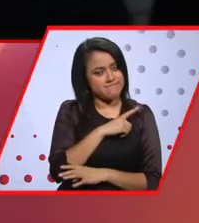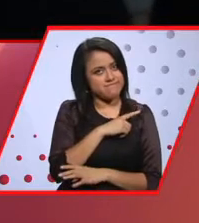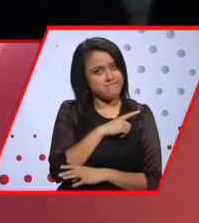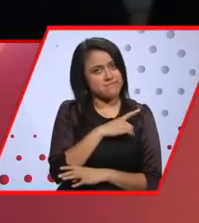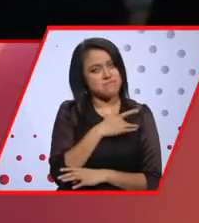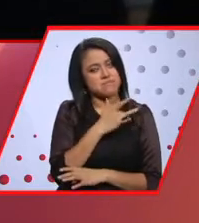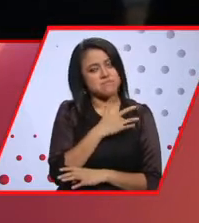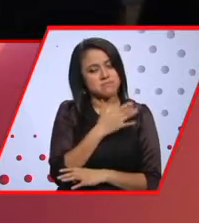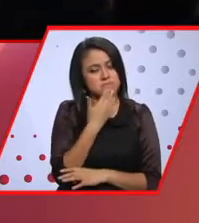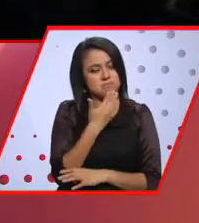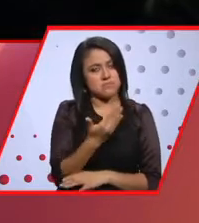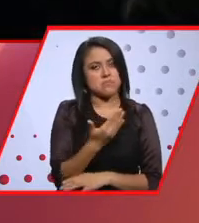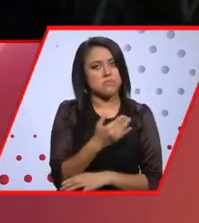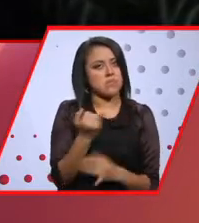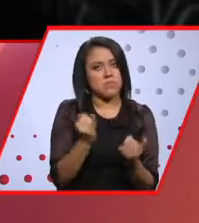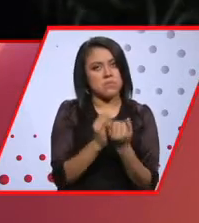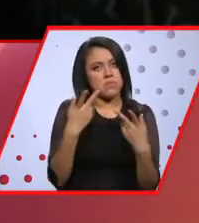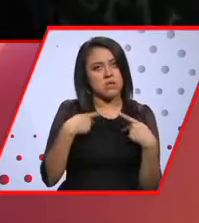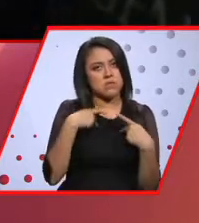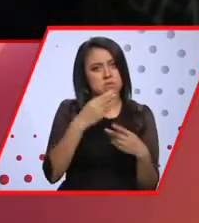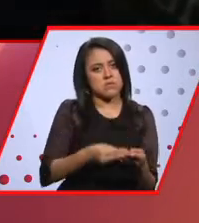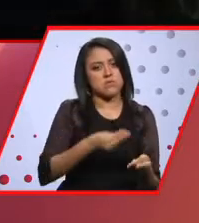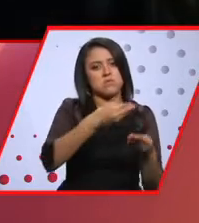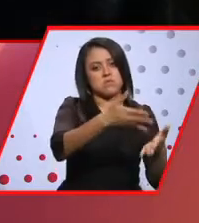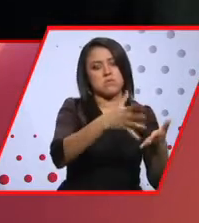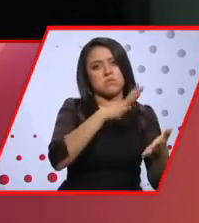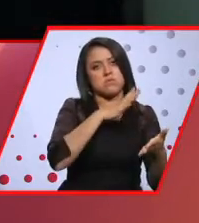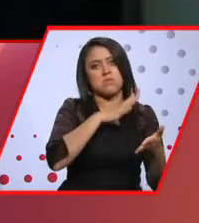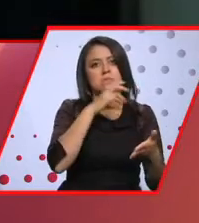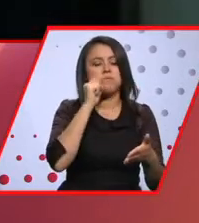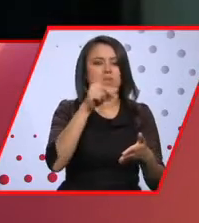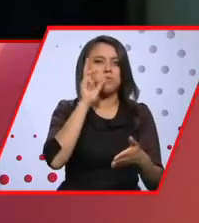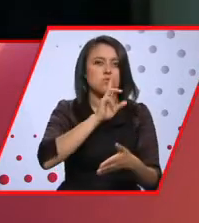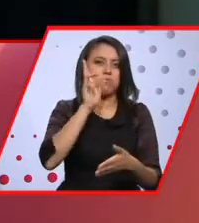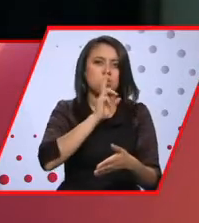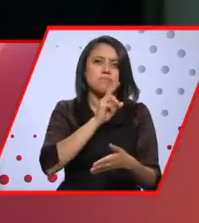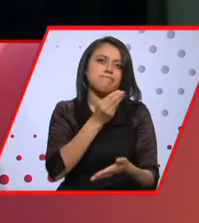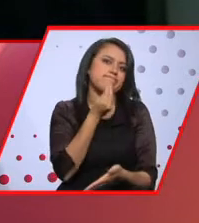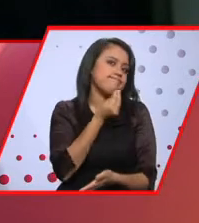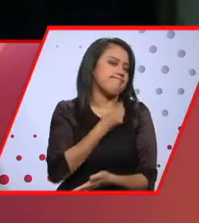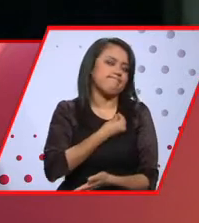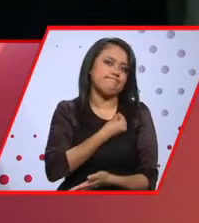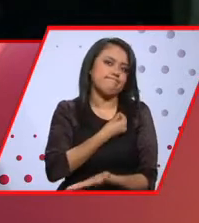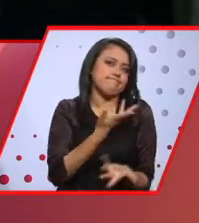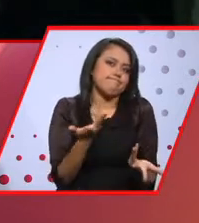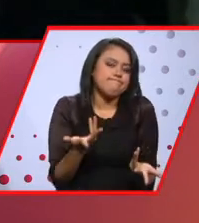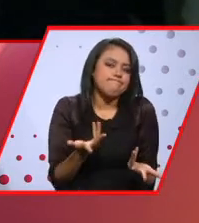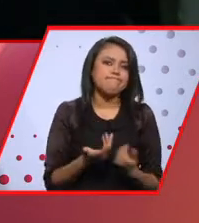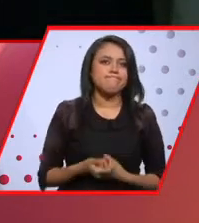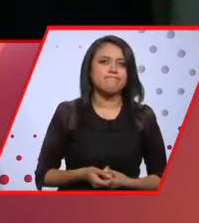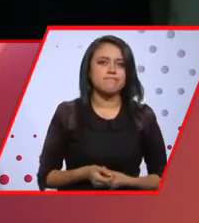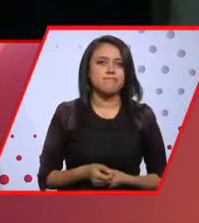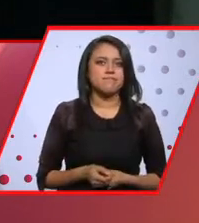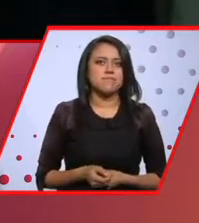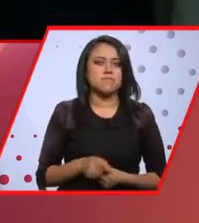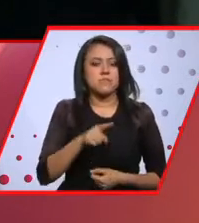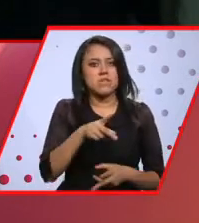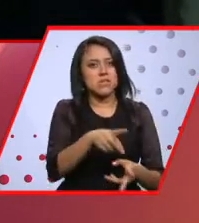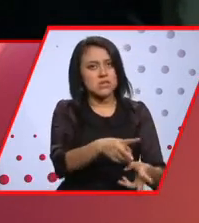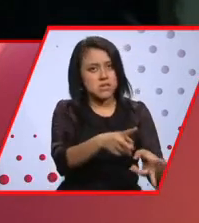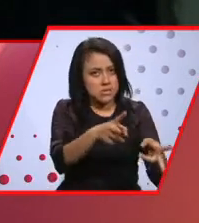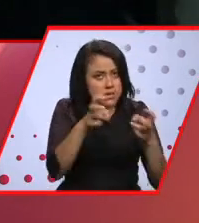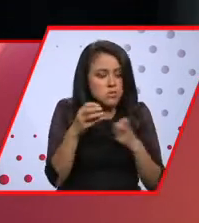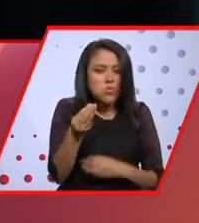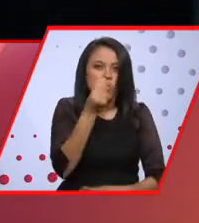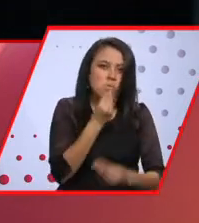comodidades que no tienen los otros presos que el día de hoy me están viendo en las prisiones. Ni modo, a ustedes tocó ser rateros para comer